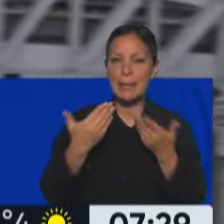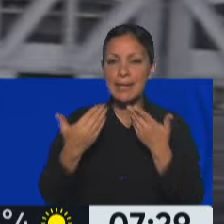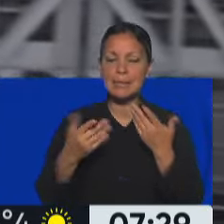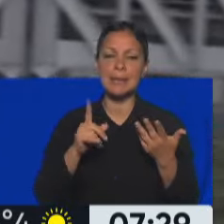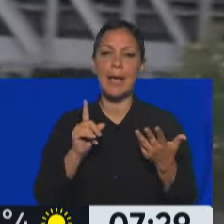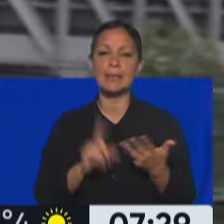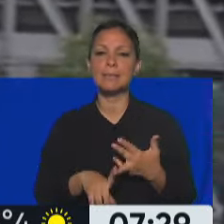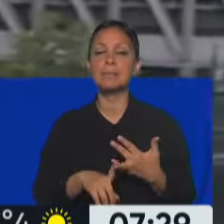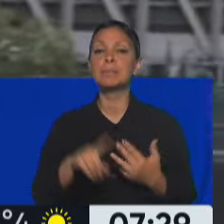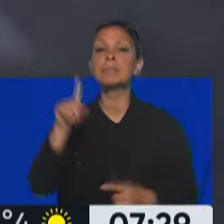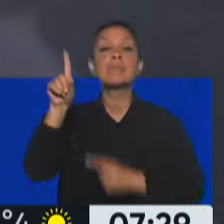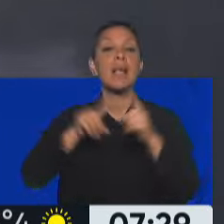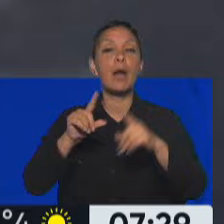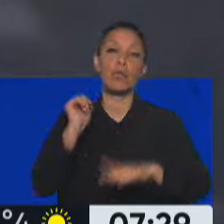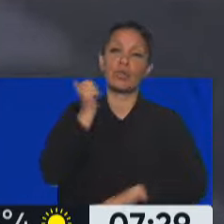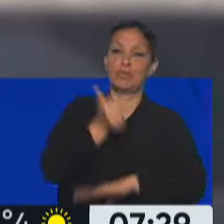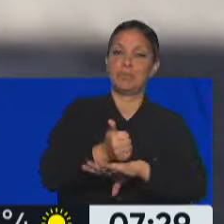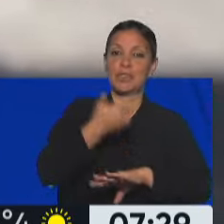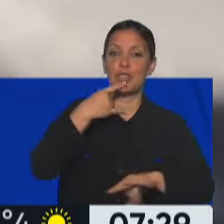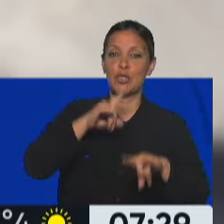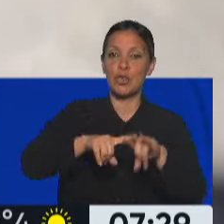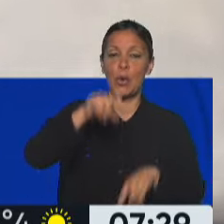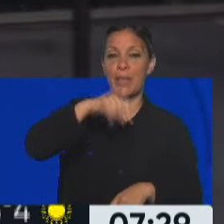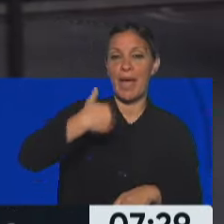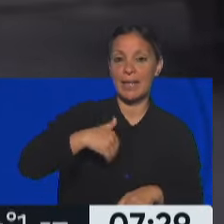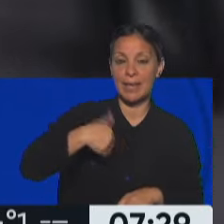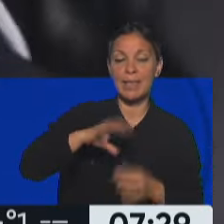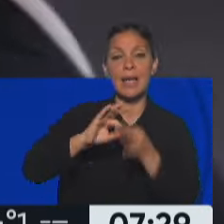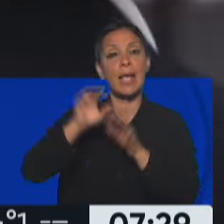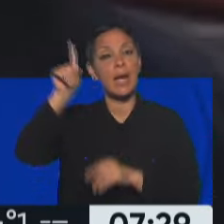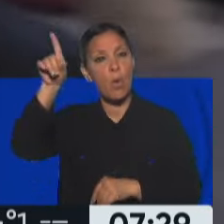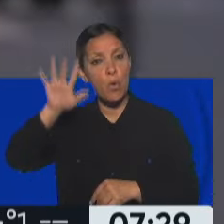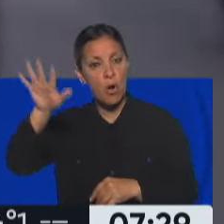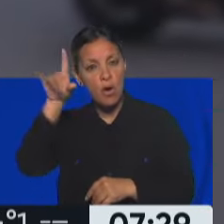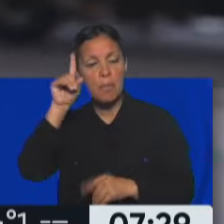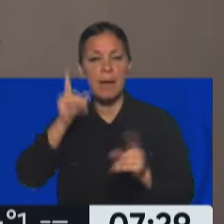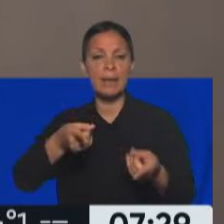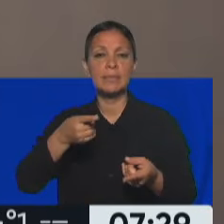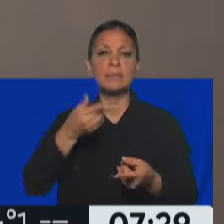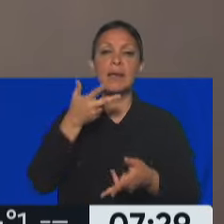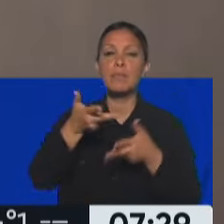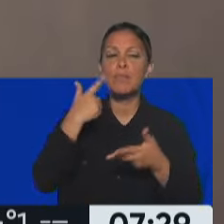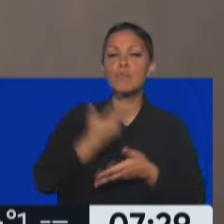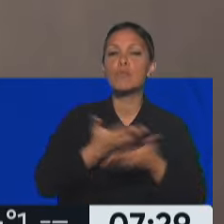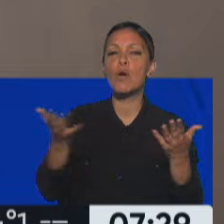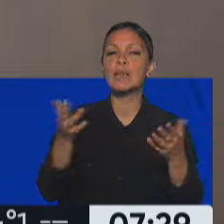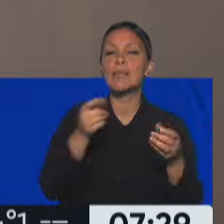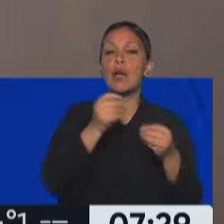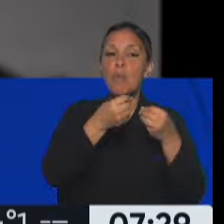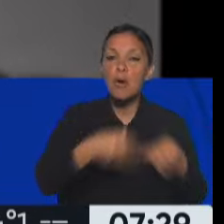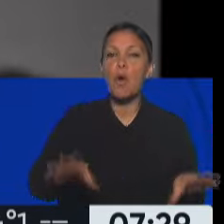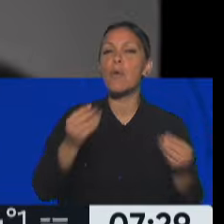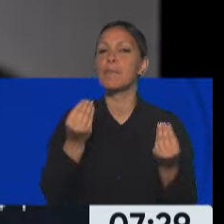con algunas de sus presentaciones musicales en Argentina y en Europa. Habla de sus inicios, de sus parejas, de sus